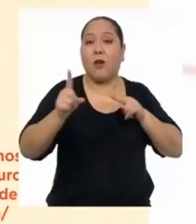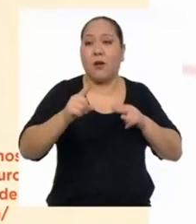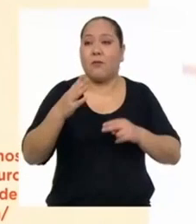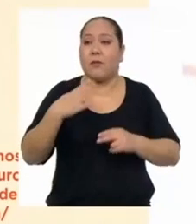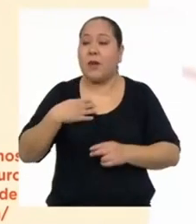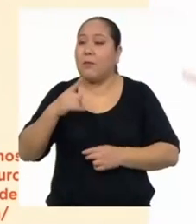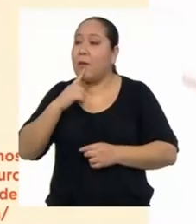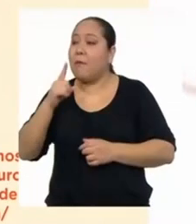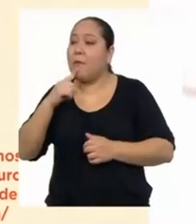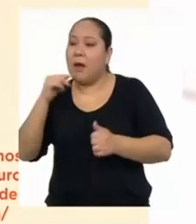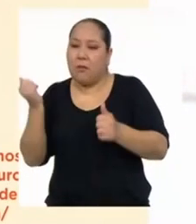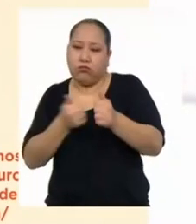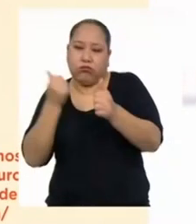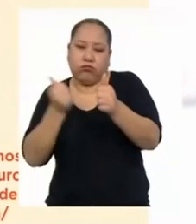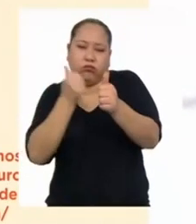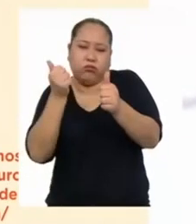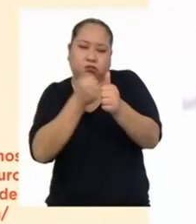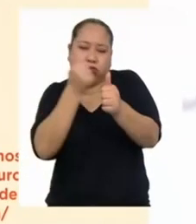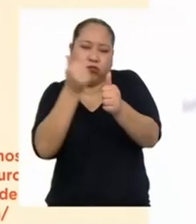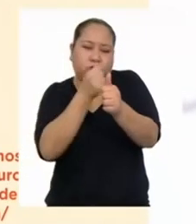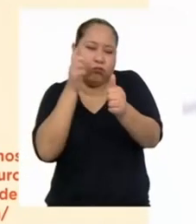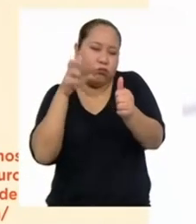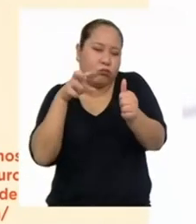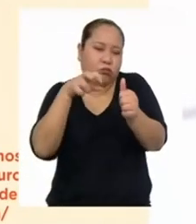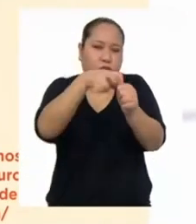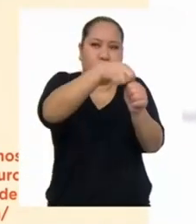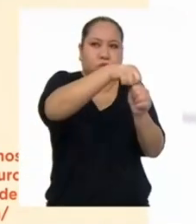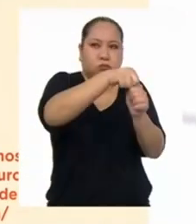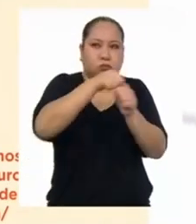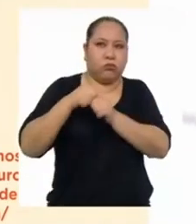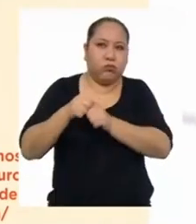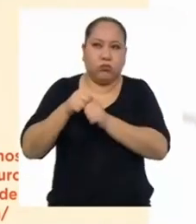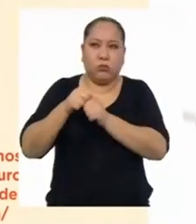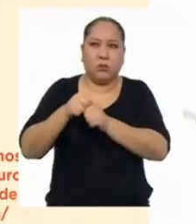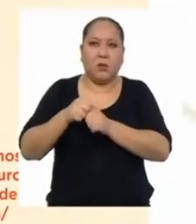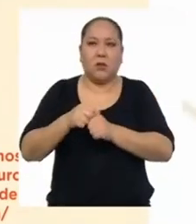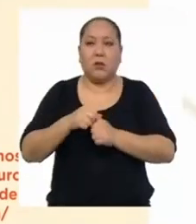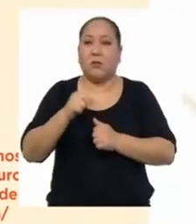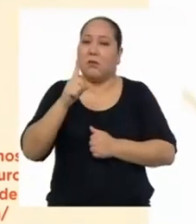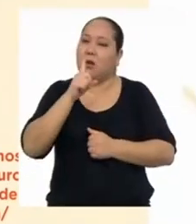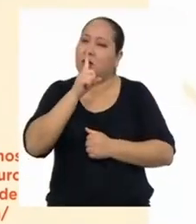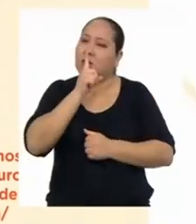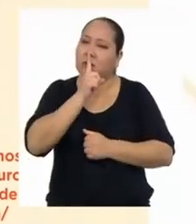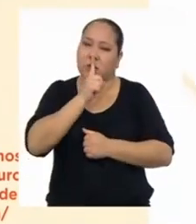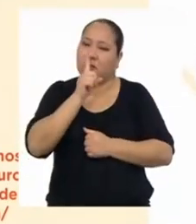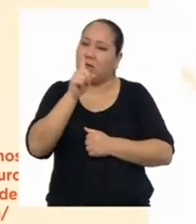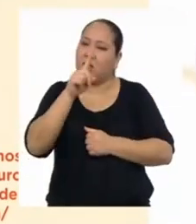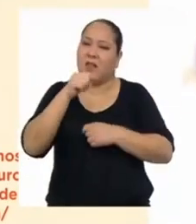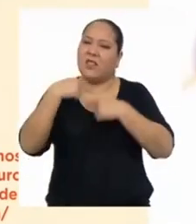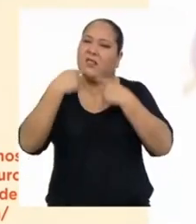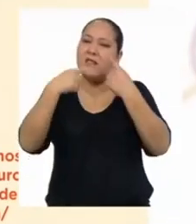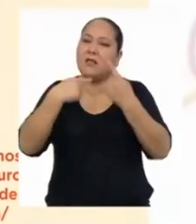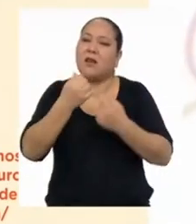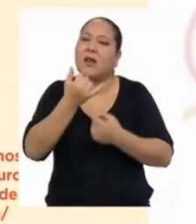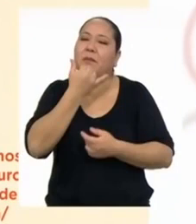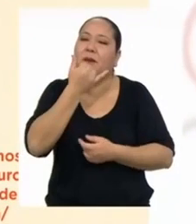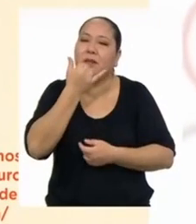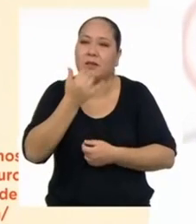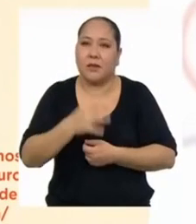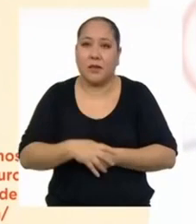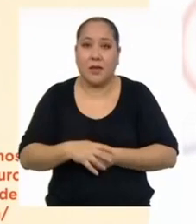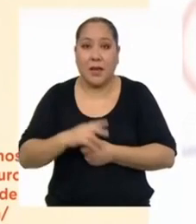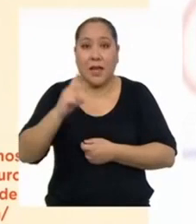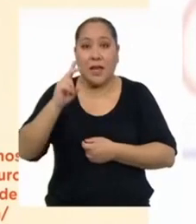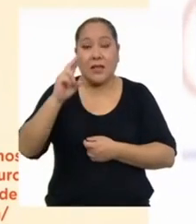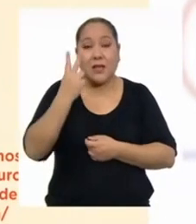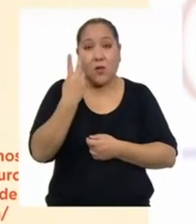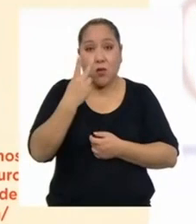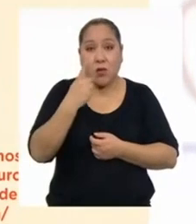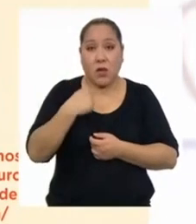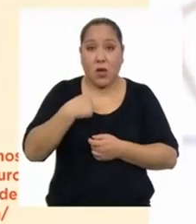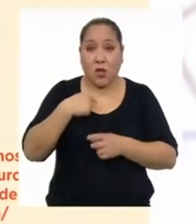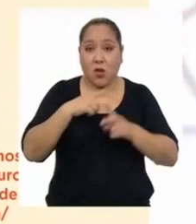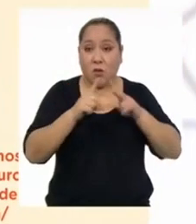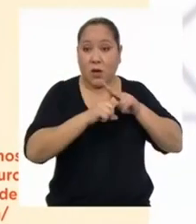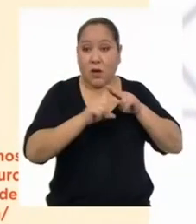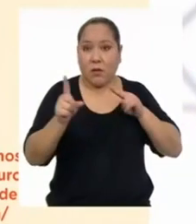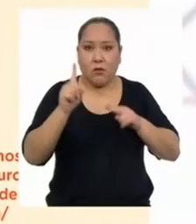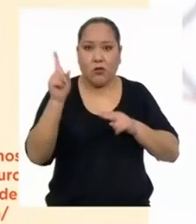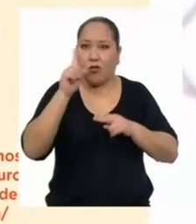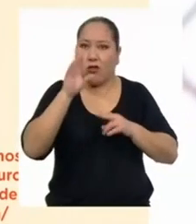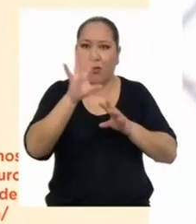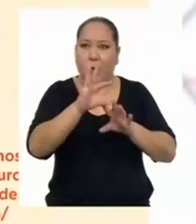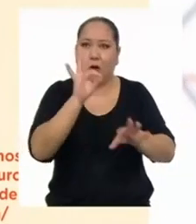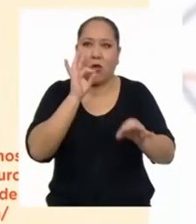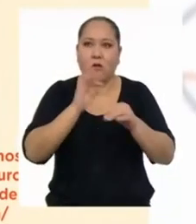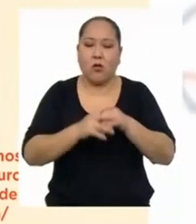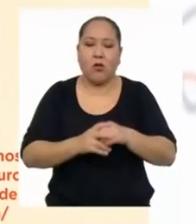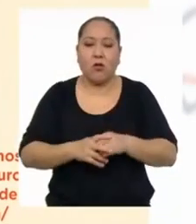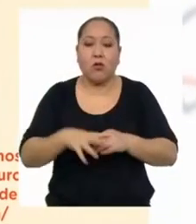me capturaron. Mejor es que calle lo que entonces me ocurrió. La segunda vez que fugué, ya no volvieron a encontrarme. Me dediqué a la extracción